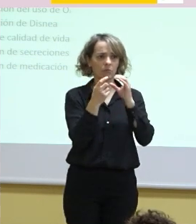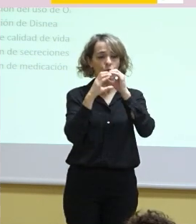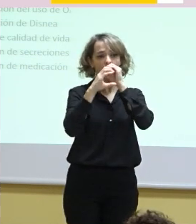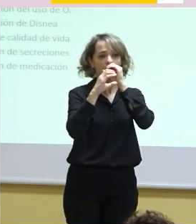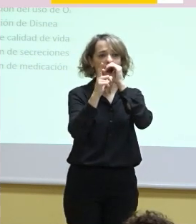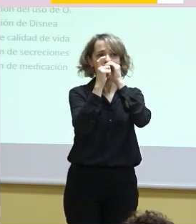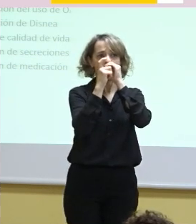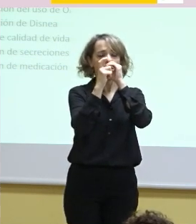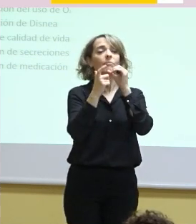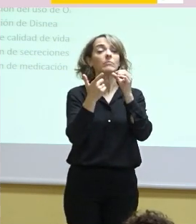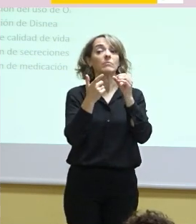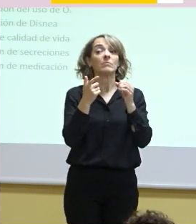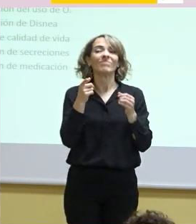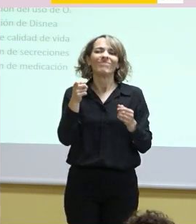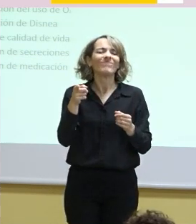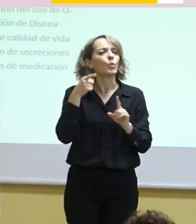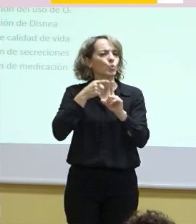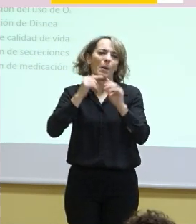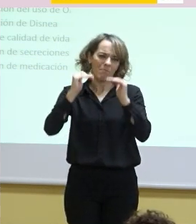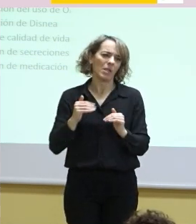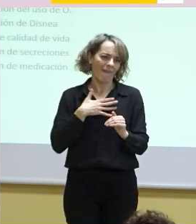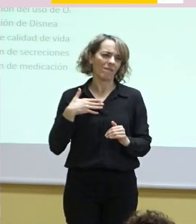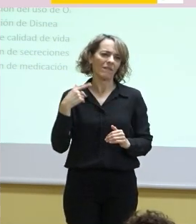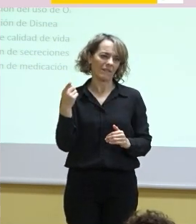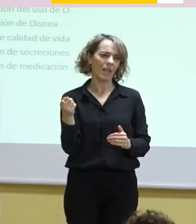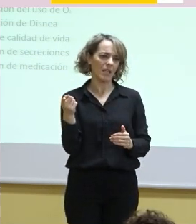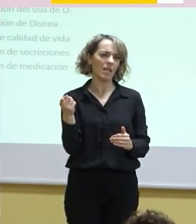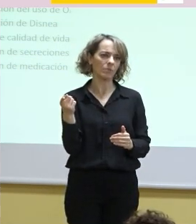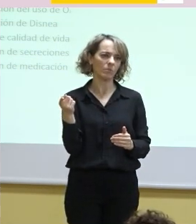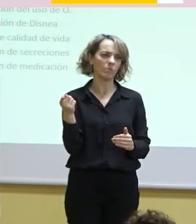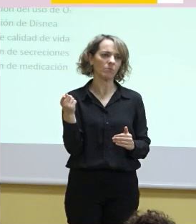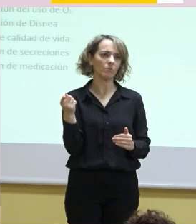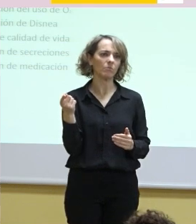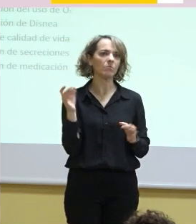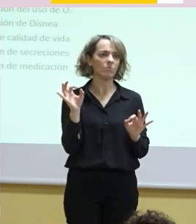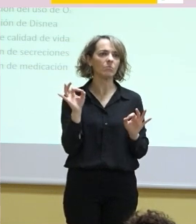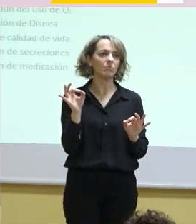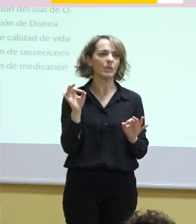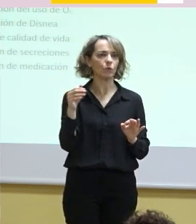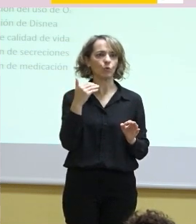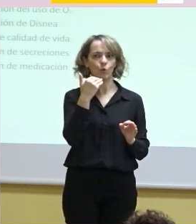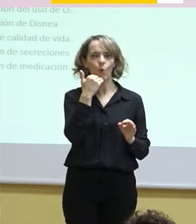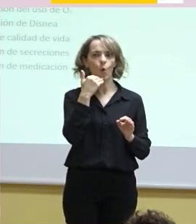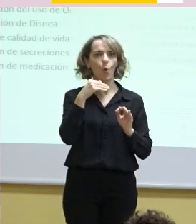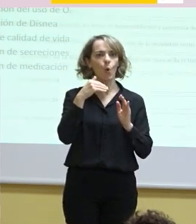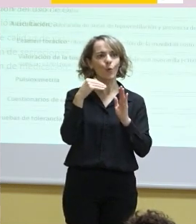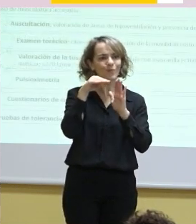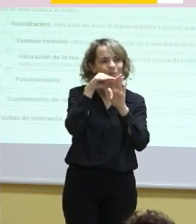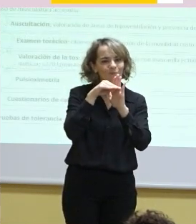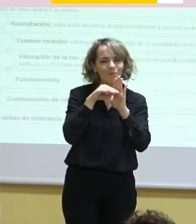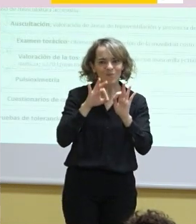una mascarilla, y en este caso, pues bueno, hacer las pautas de forma correcta era un poquito complicado.